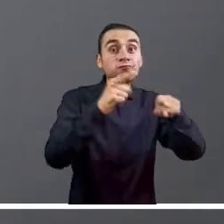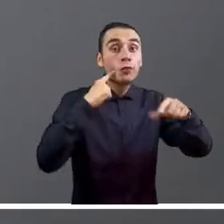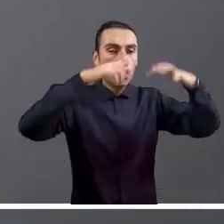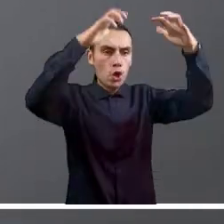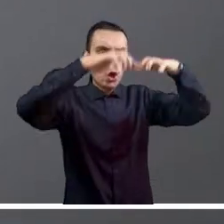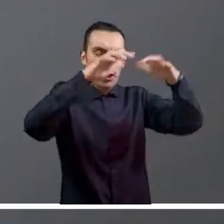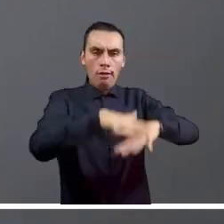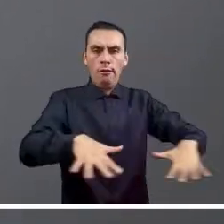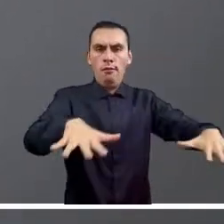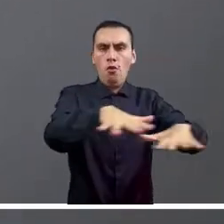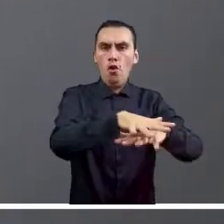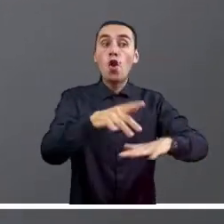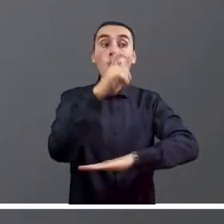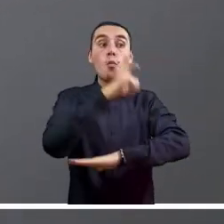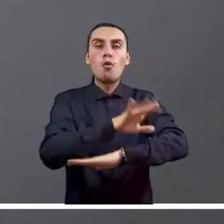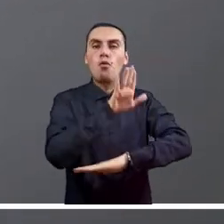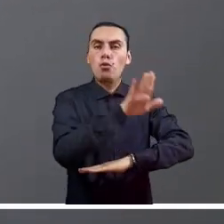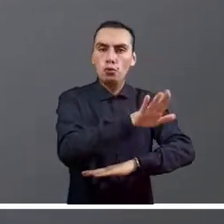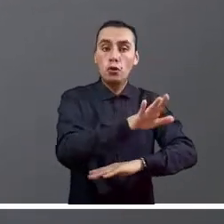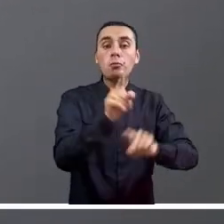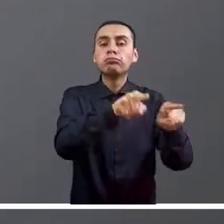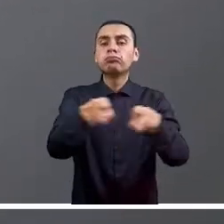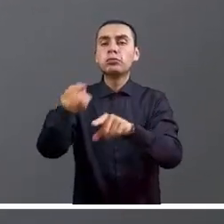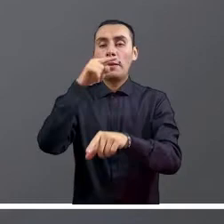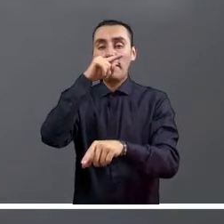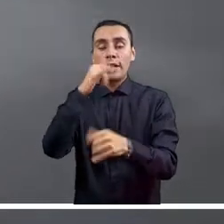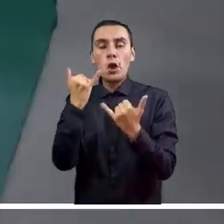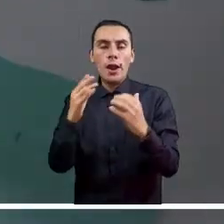sur, oriente y centro de la región.